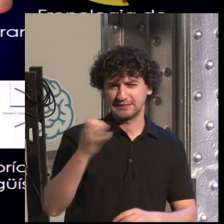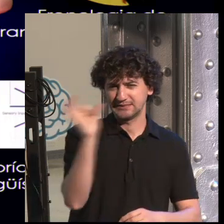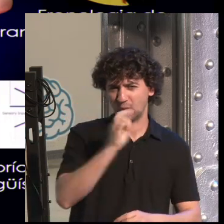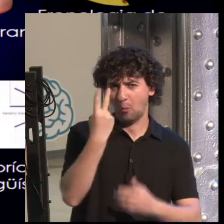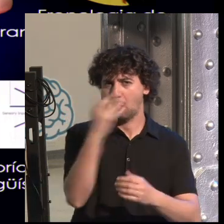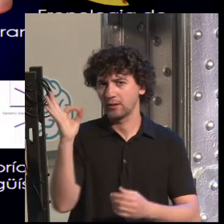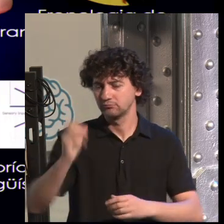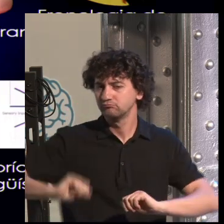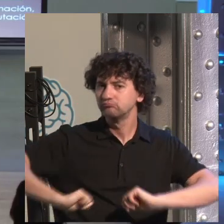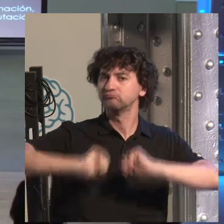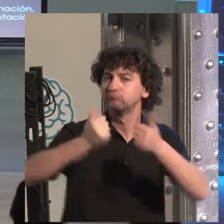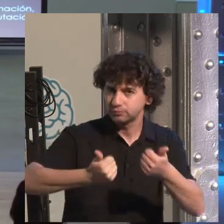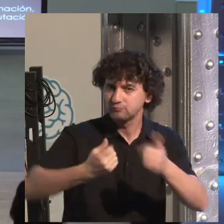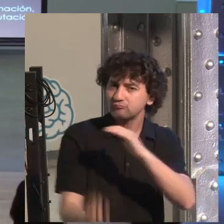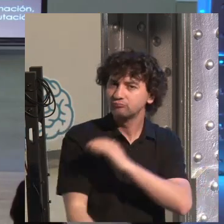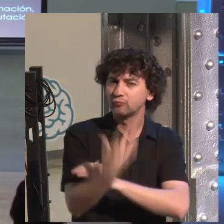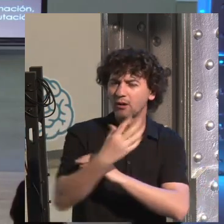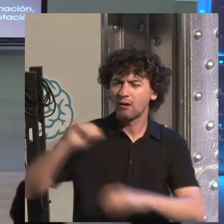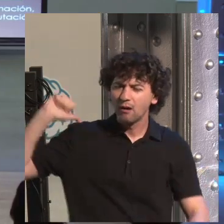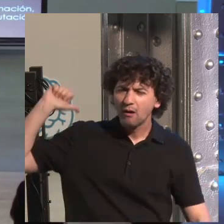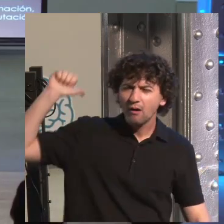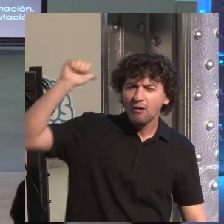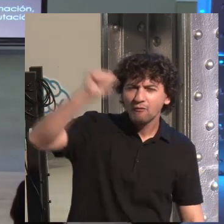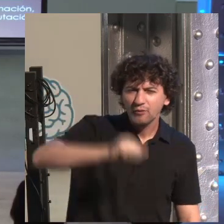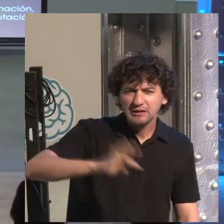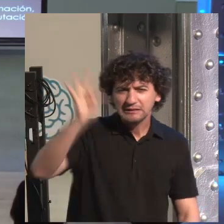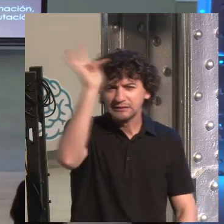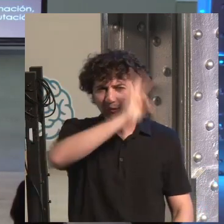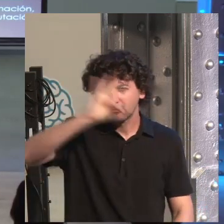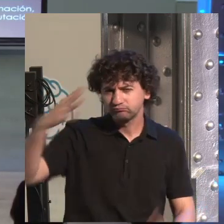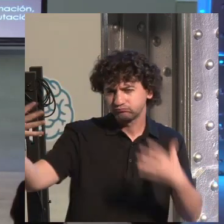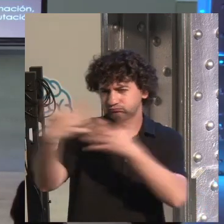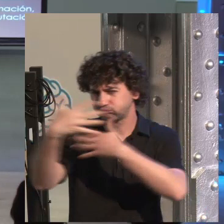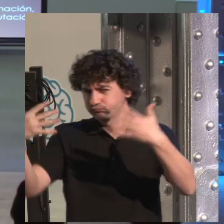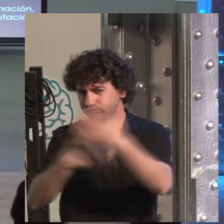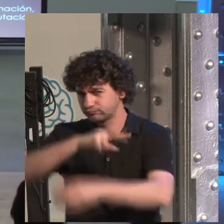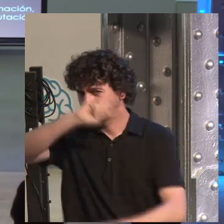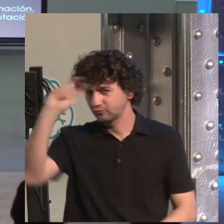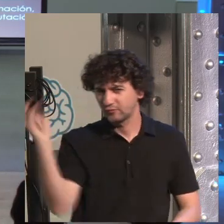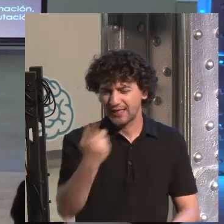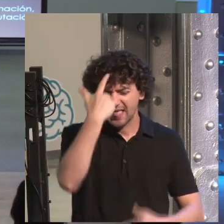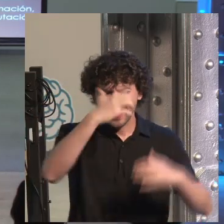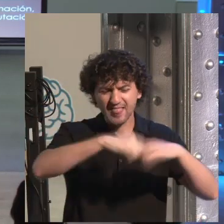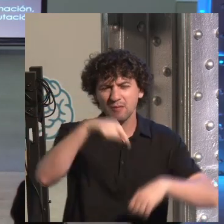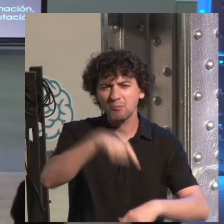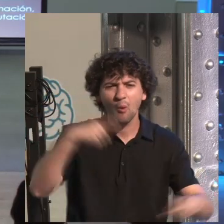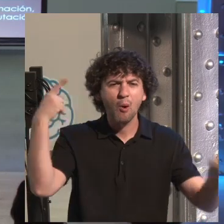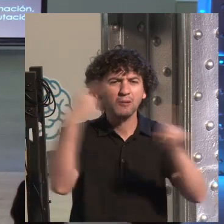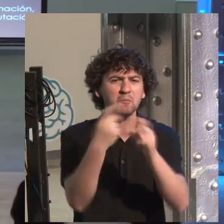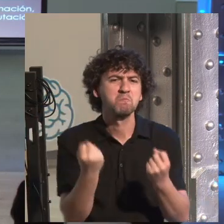XX, durante todos esos años ha habido teorías muy variopintas sobre de qué estaba el cerebro, para qué servía el